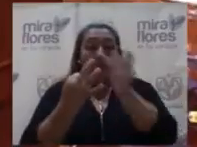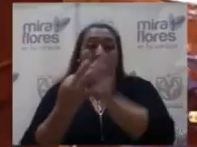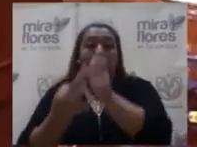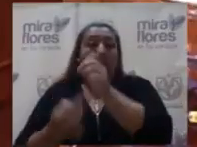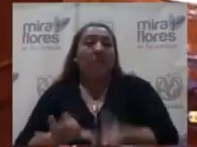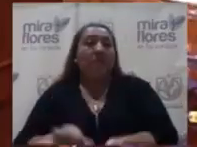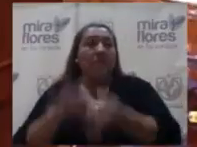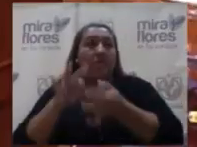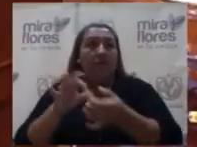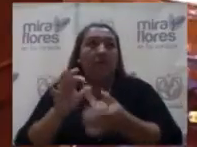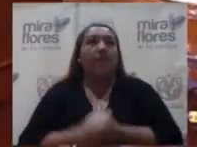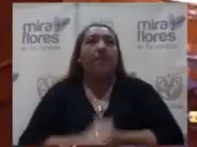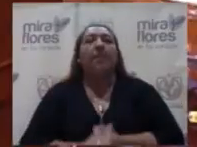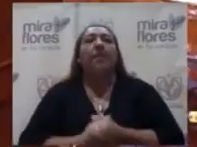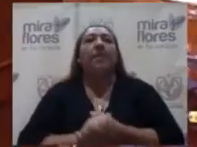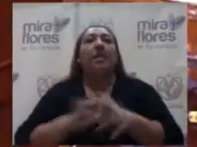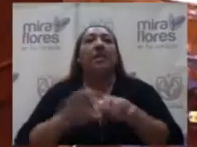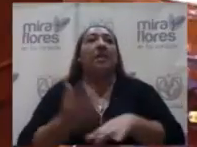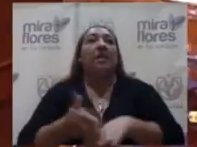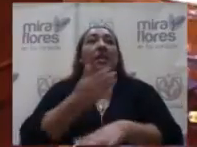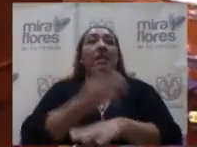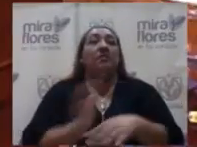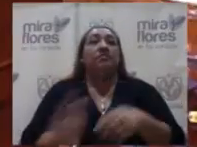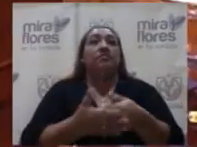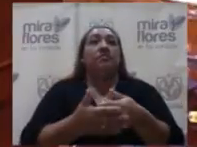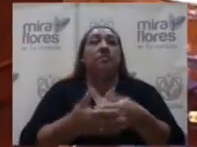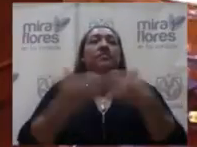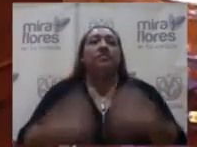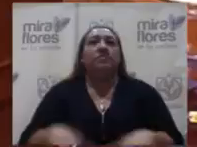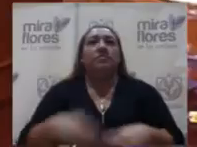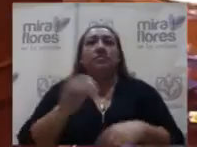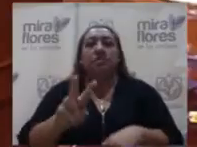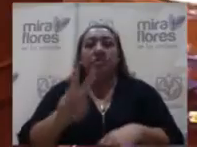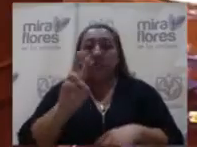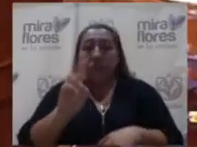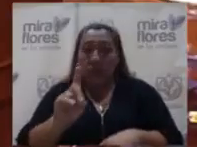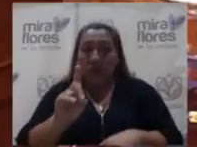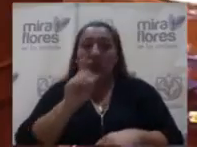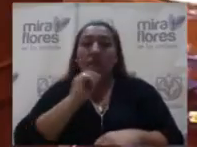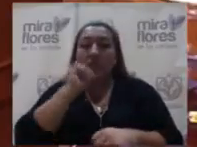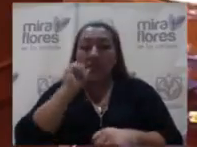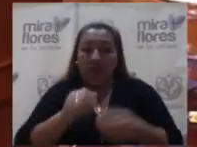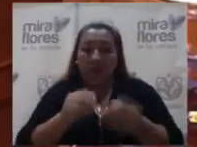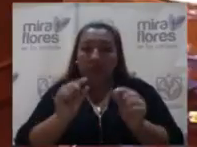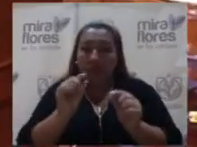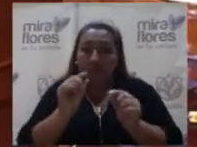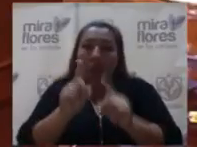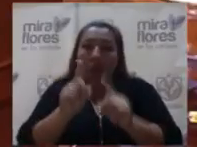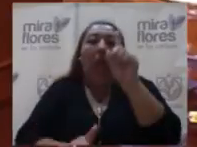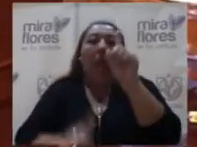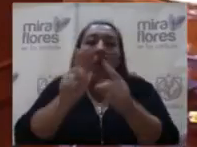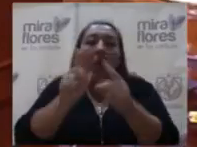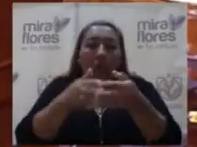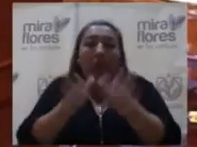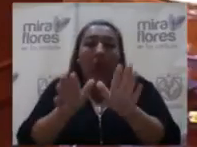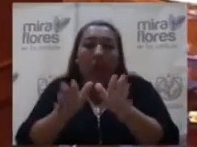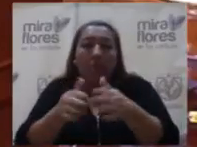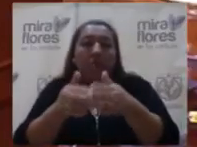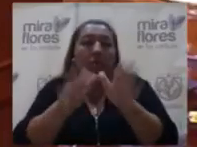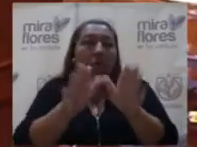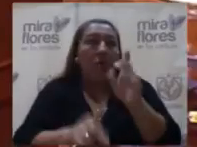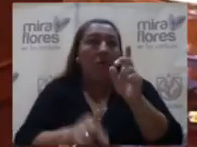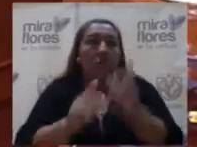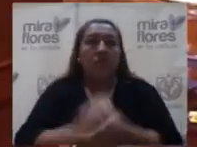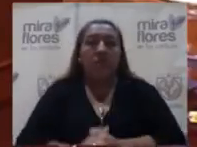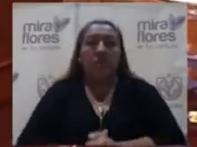La clausura se levantó parcialmente el día 21 de diciembre respecto a las áreas comunes, con excepción del uso del